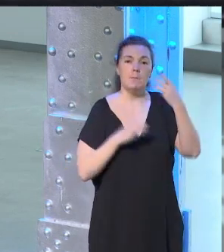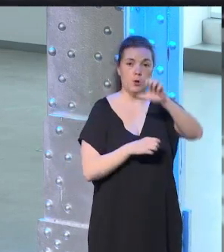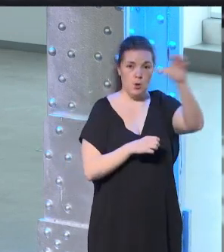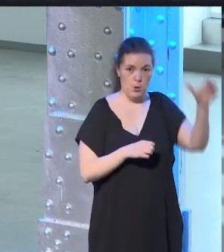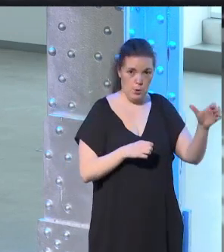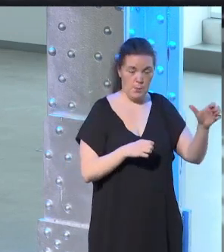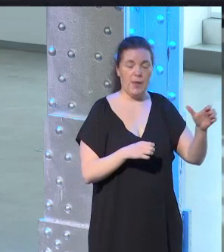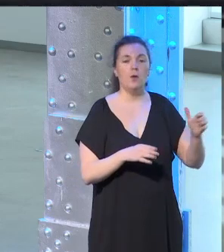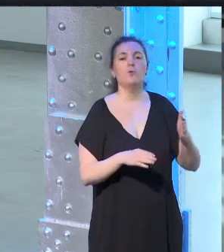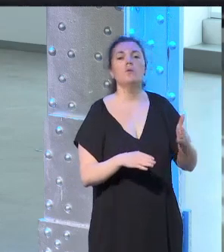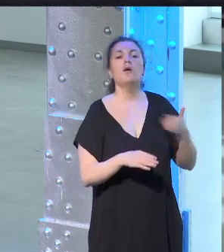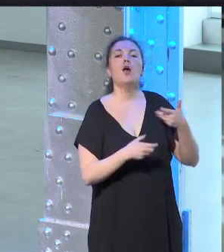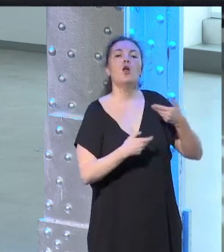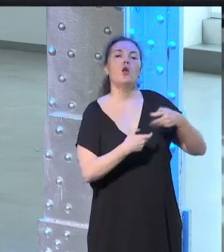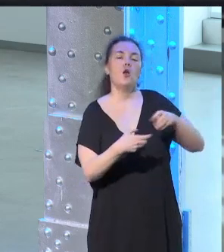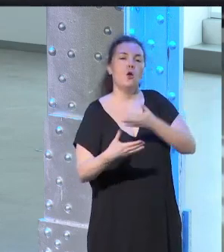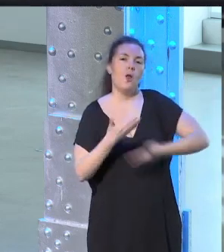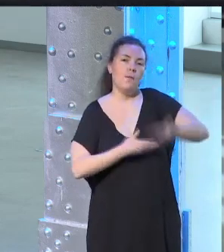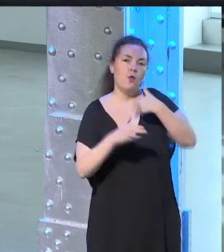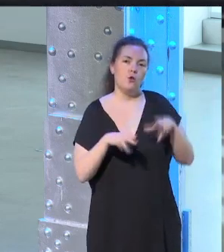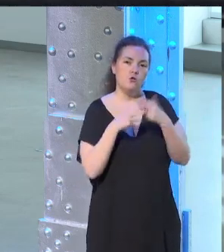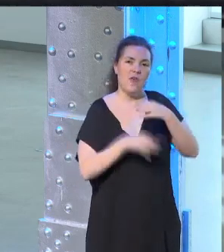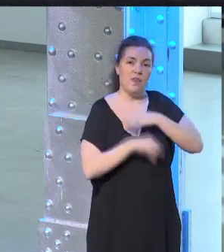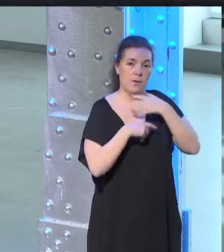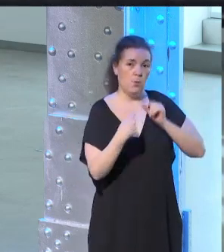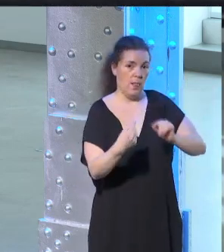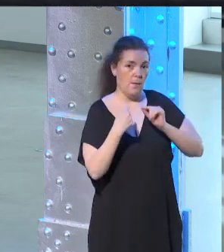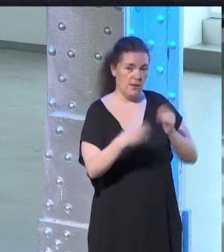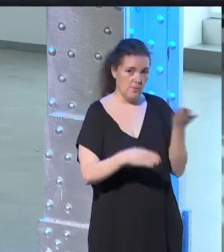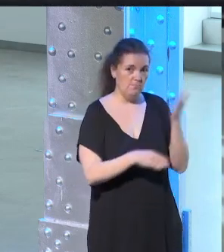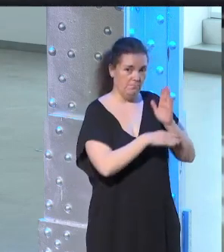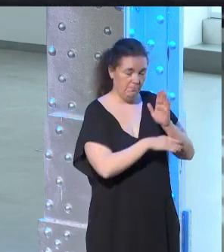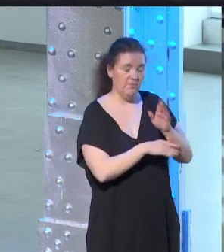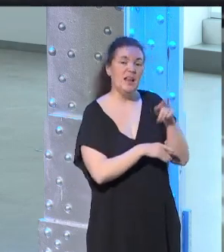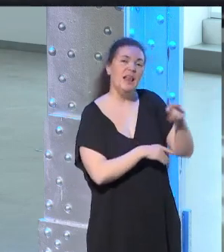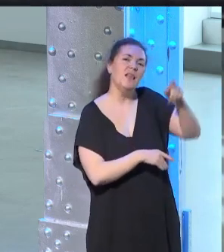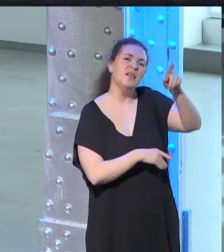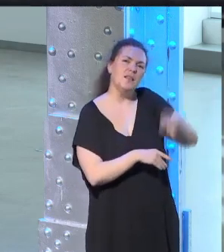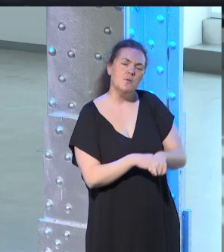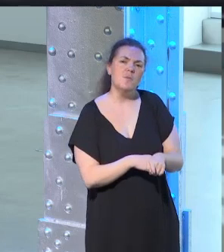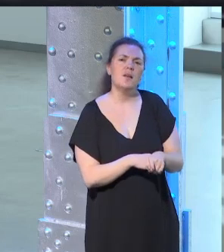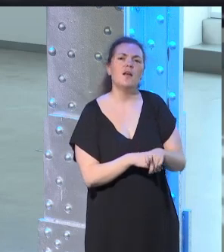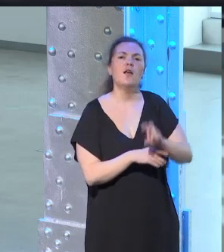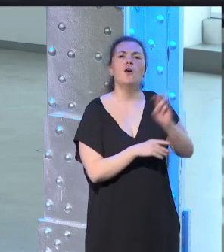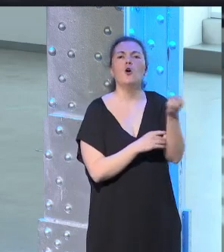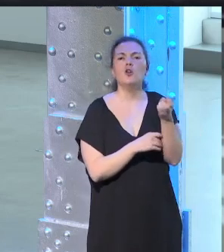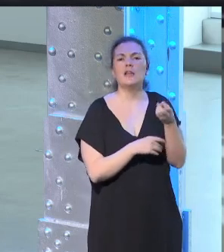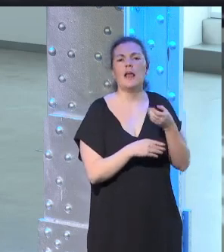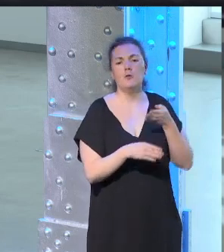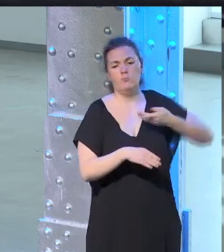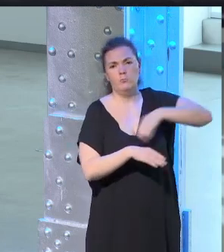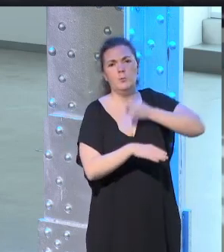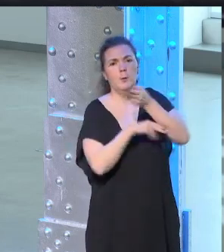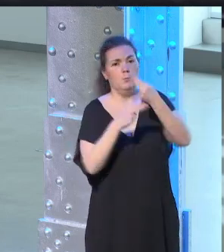Escuela de Negocios Next, en colaboración con sociedad civil por el debate. También allí tuvimos otra